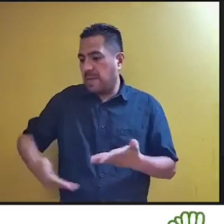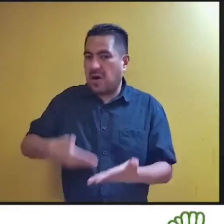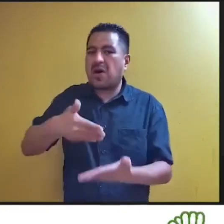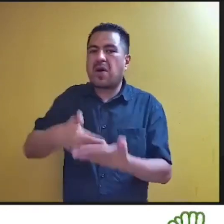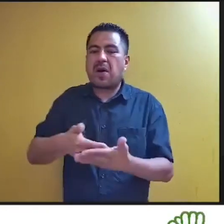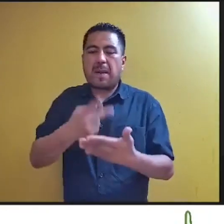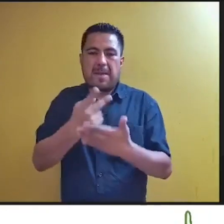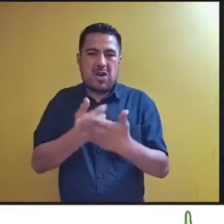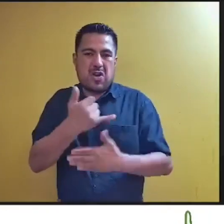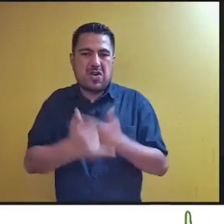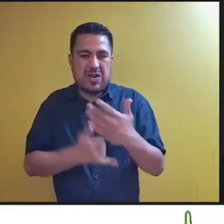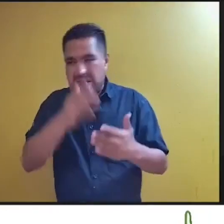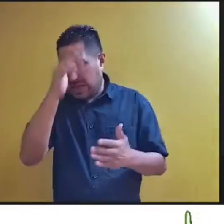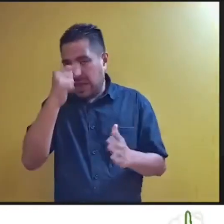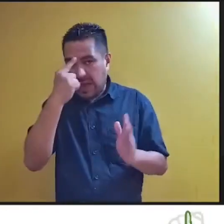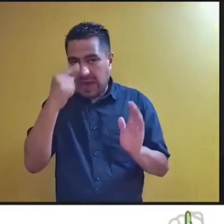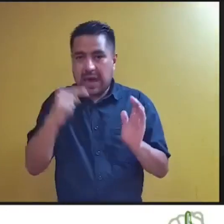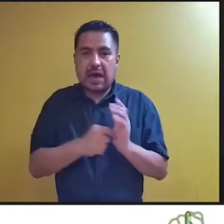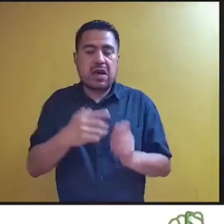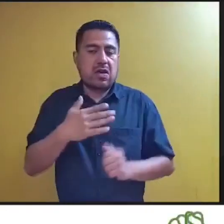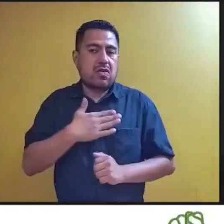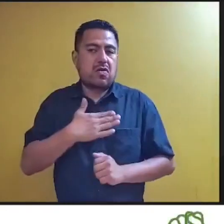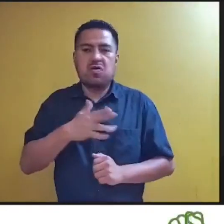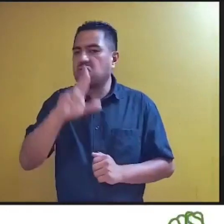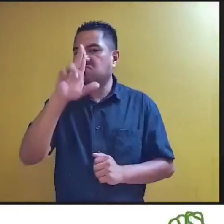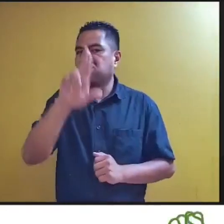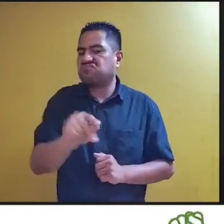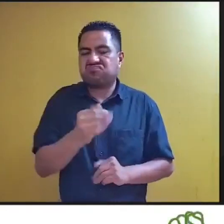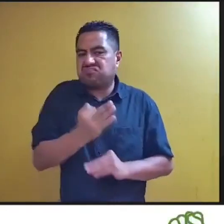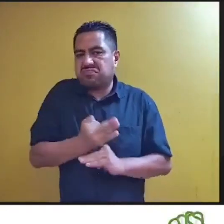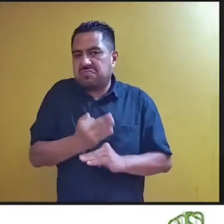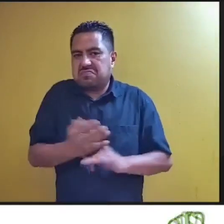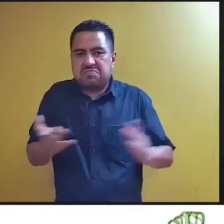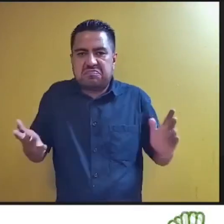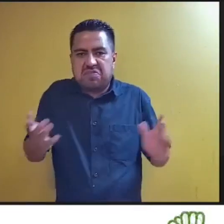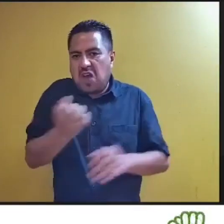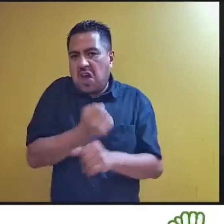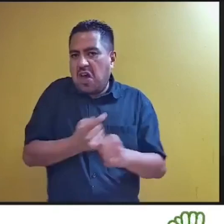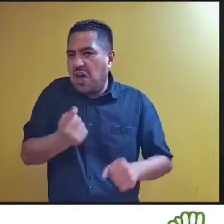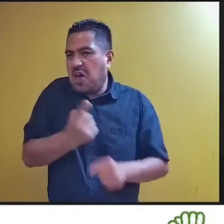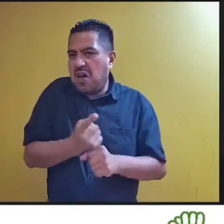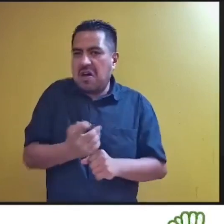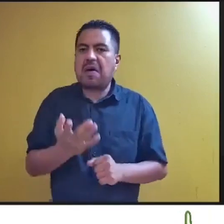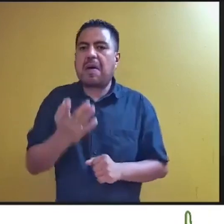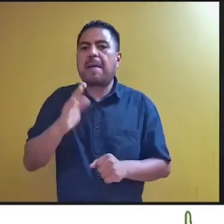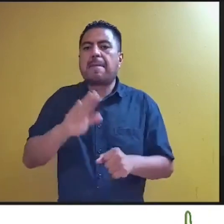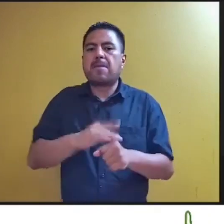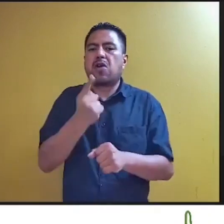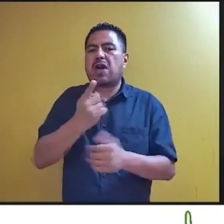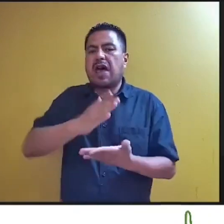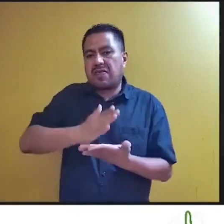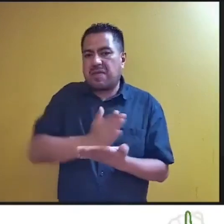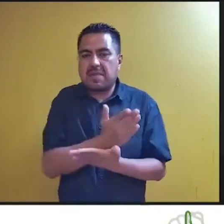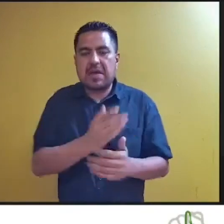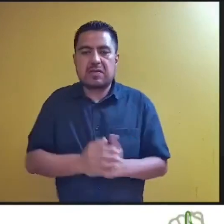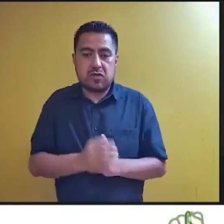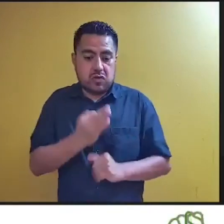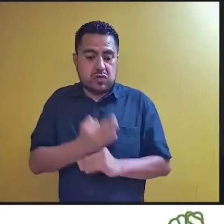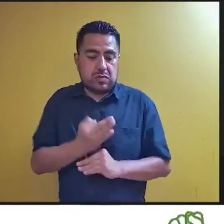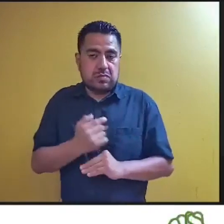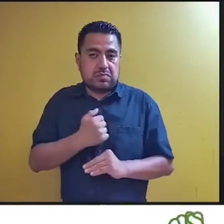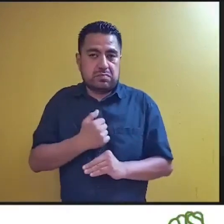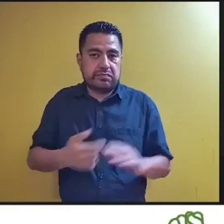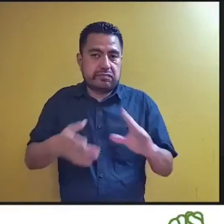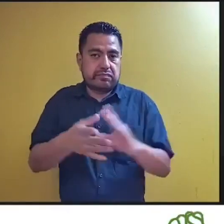el proyecto, creo que no estamos en esa posibilidad, porque además estamos hablando ya